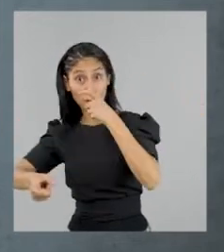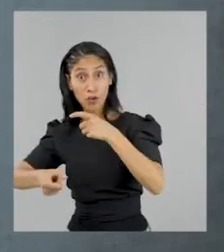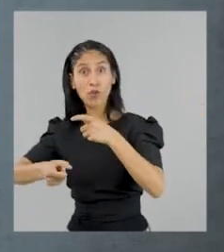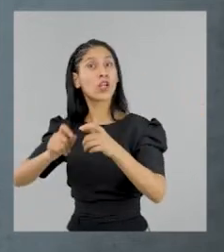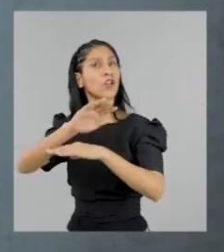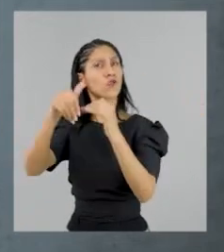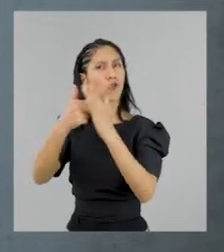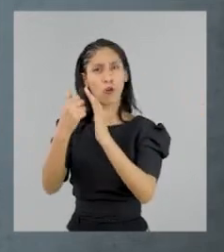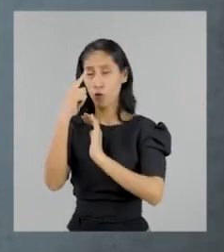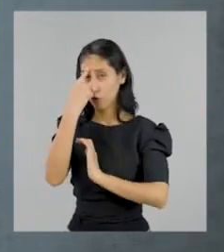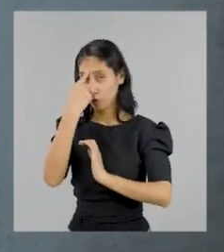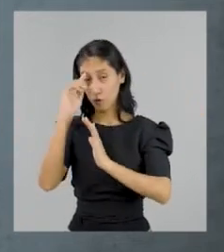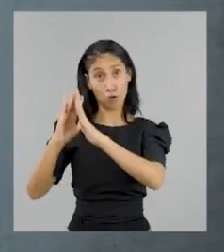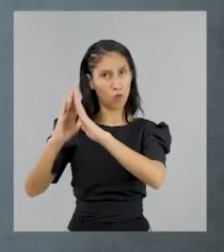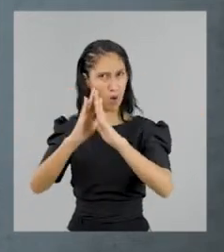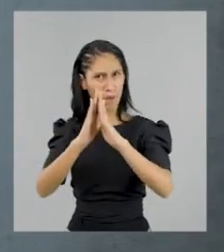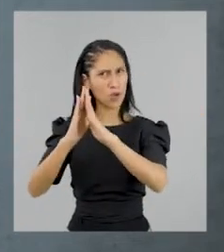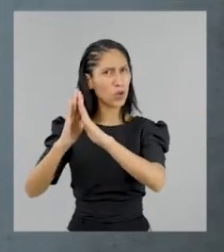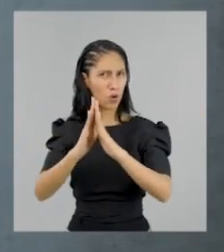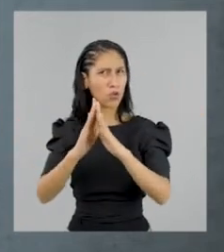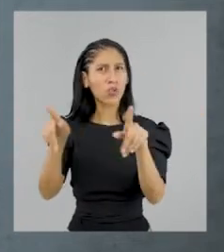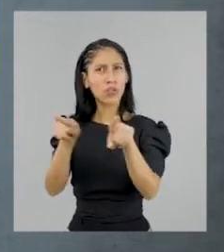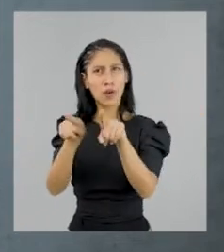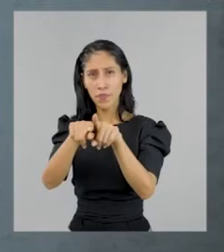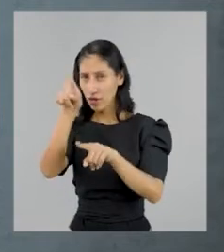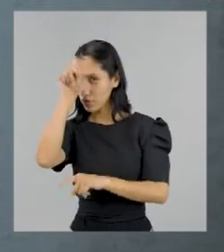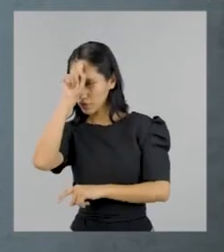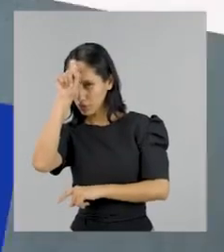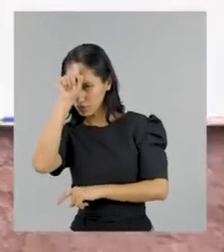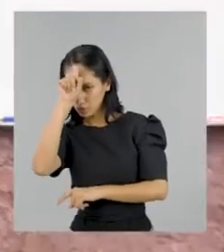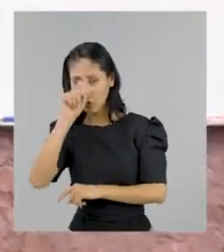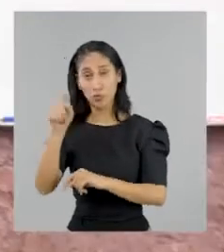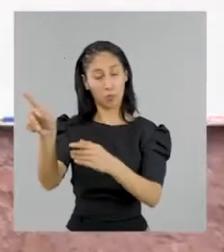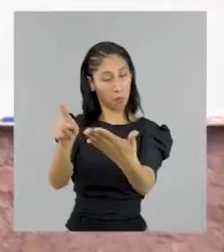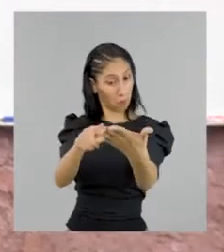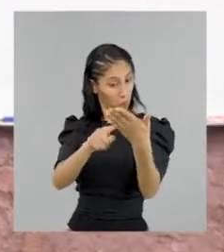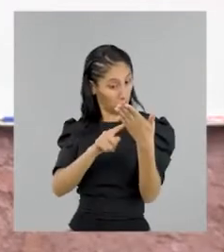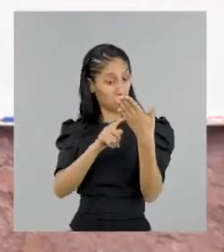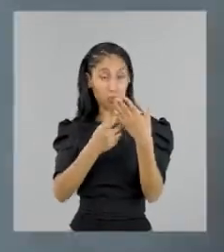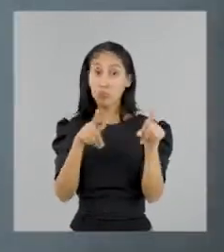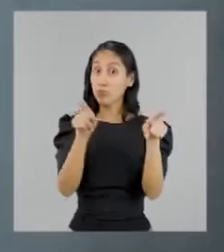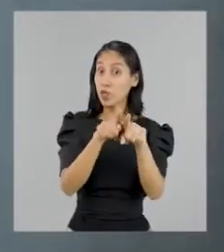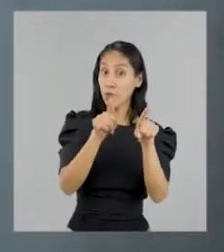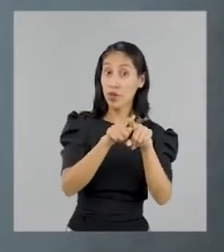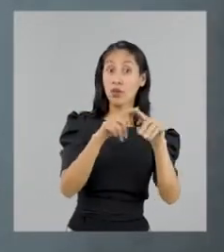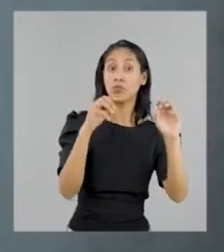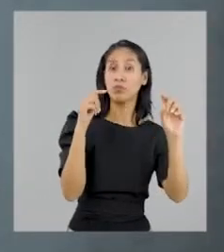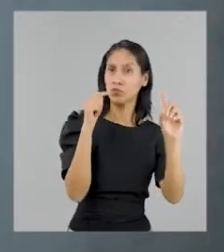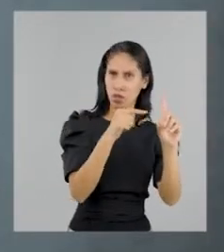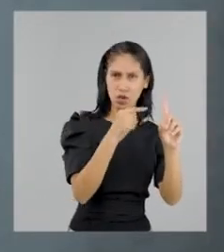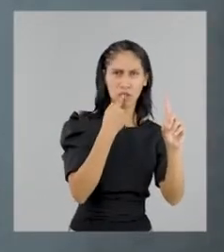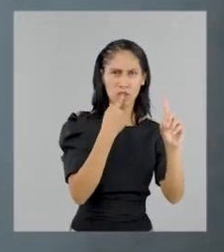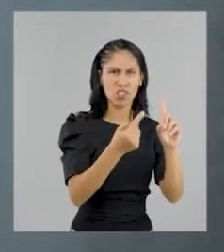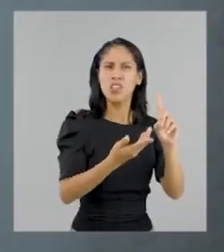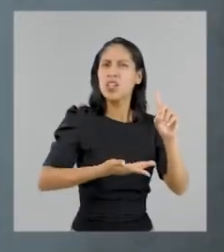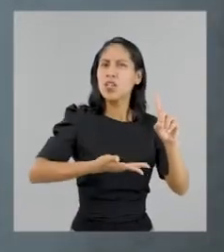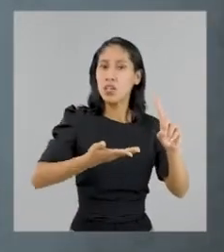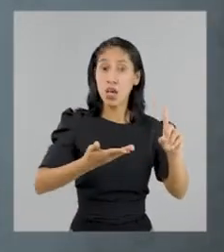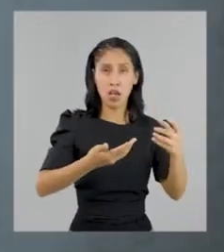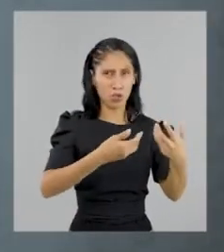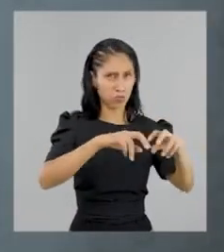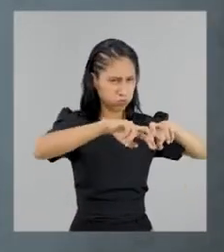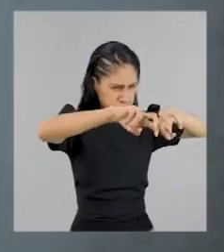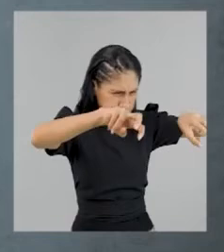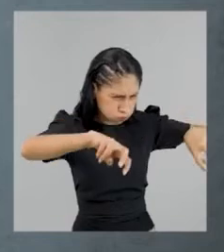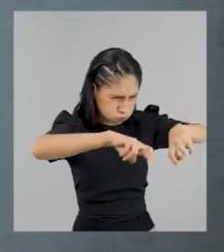hecho estudios relacionados con los triángulos. Me has hecho recordar una cita muy interesante. El estudio profundo de la